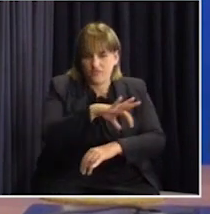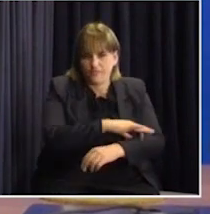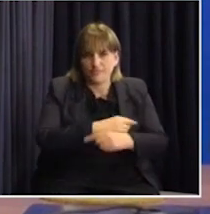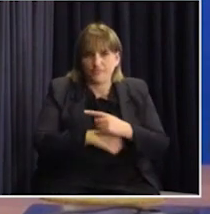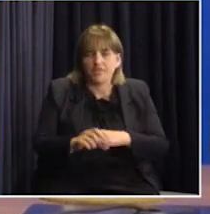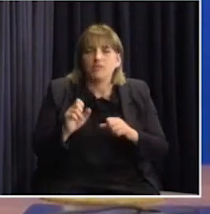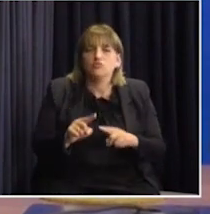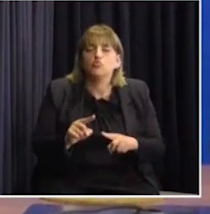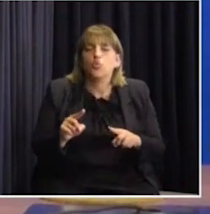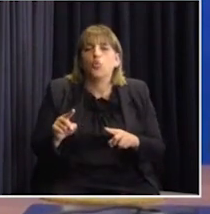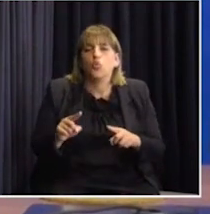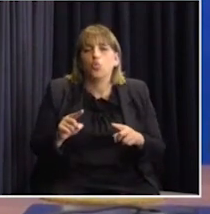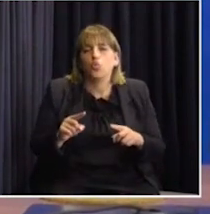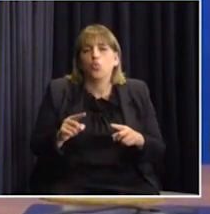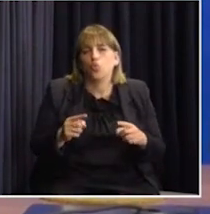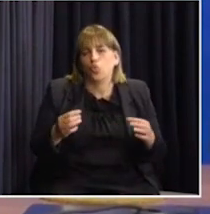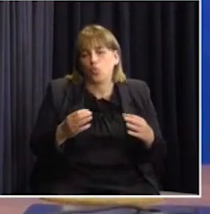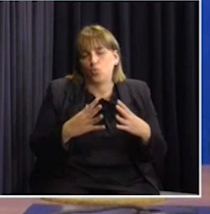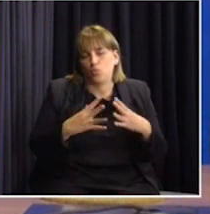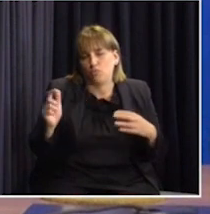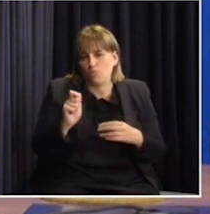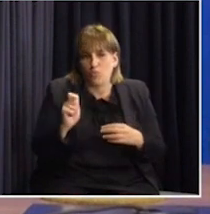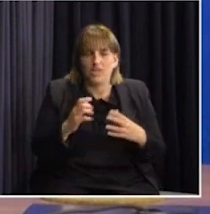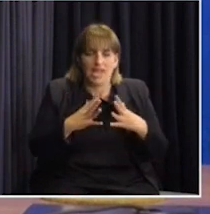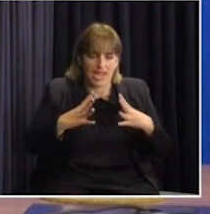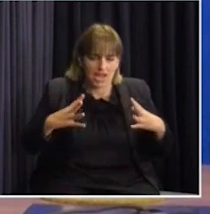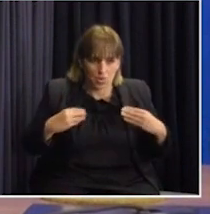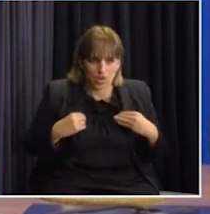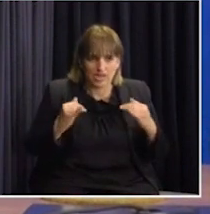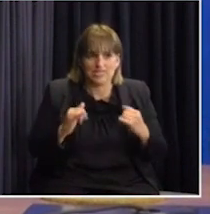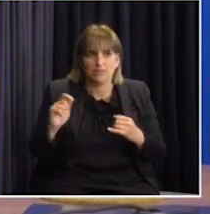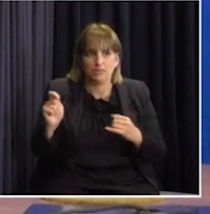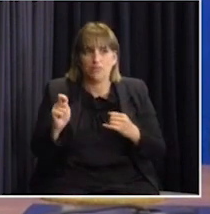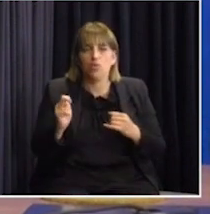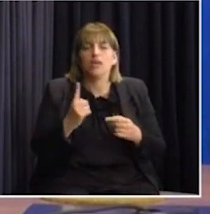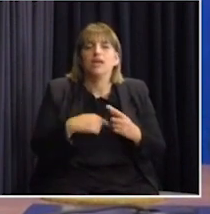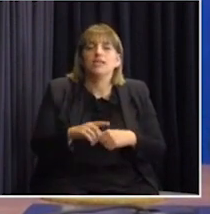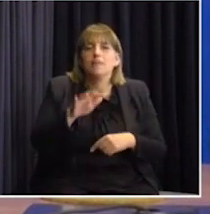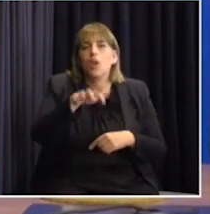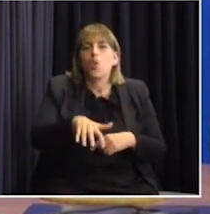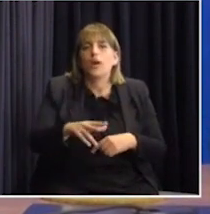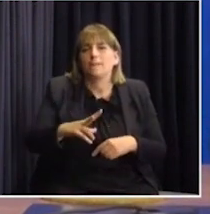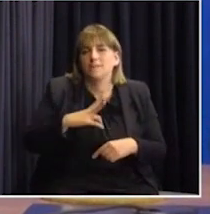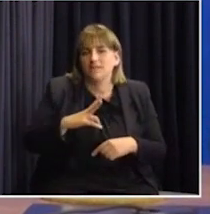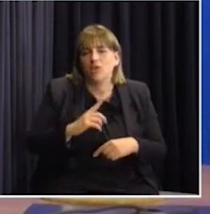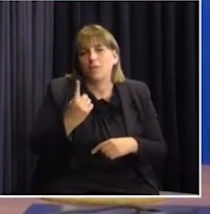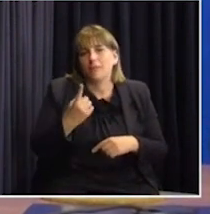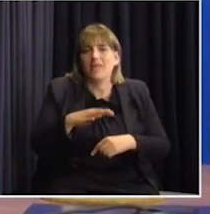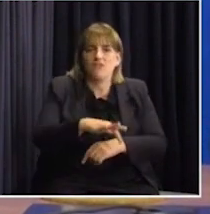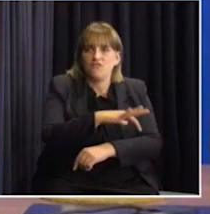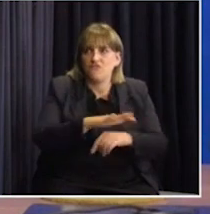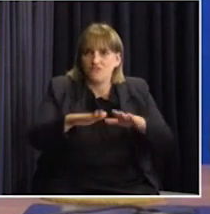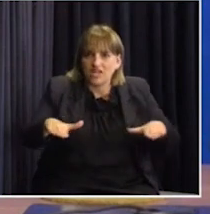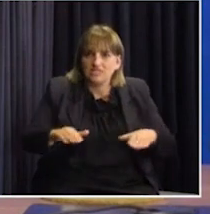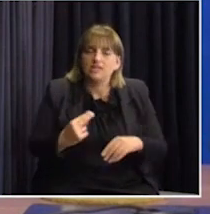administración de la educación pública público sigue habilitados y los centros privados de primera infancia que autoriza el